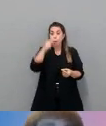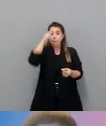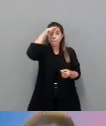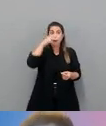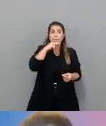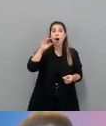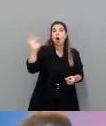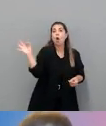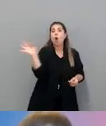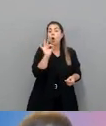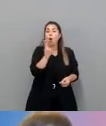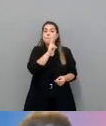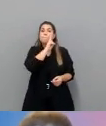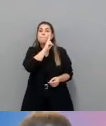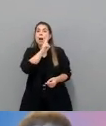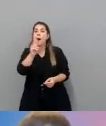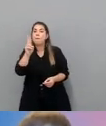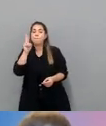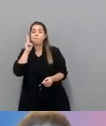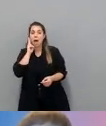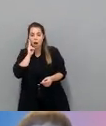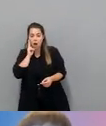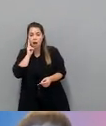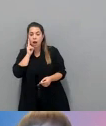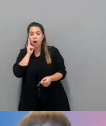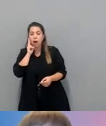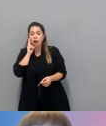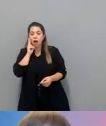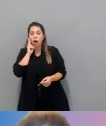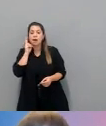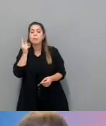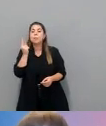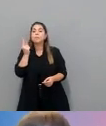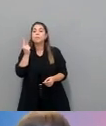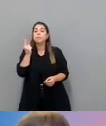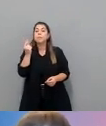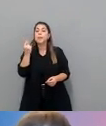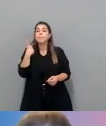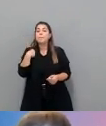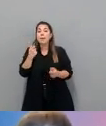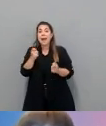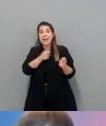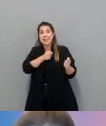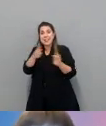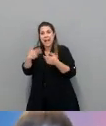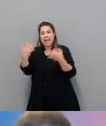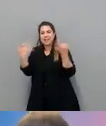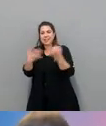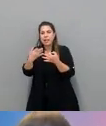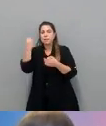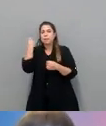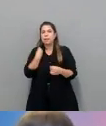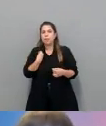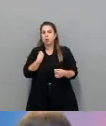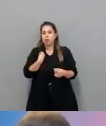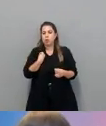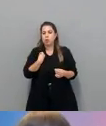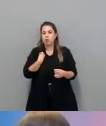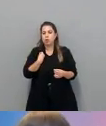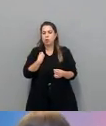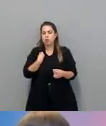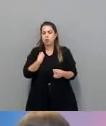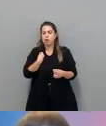su caso a ese progenitor, si estamos con familias monomarentales, lo que posibilita es una reducción de al menos